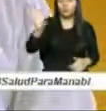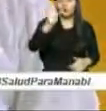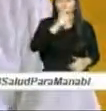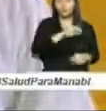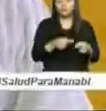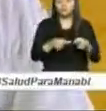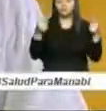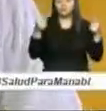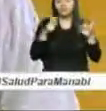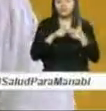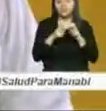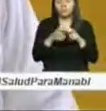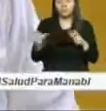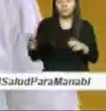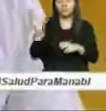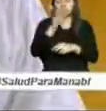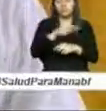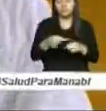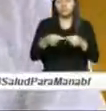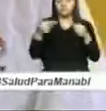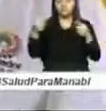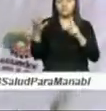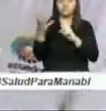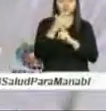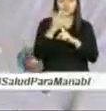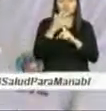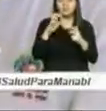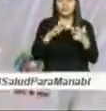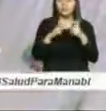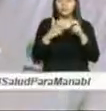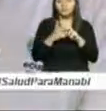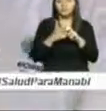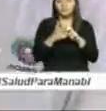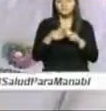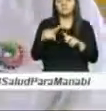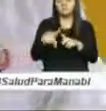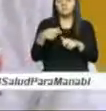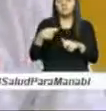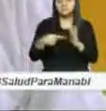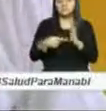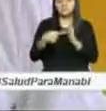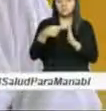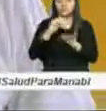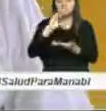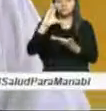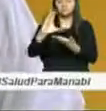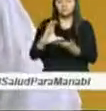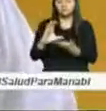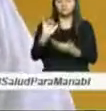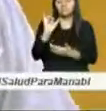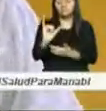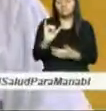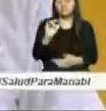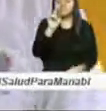ataque, toda una agresión contra el anticipo al impuesto a renta que, les insisto, existe desde el